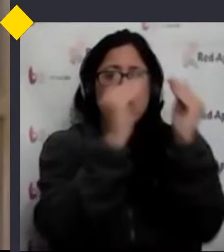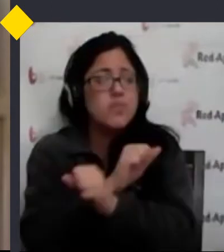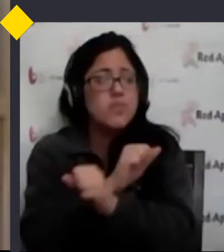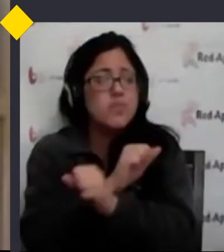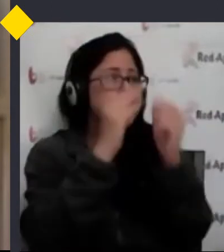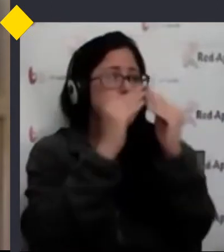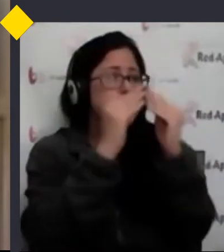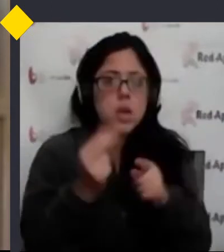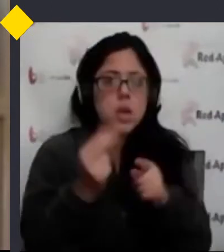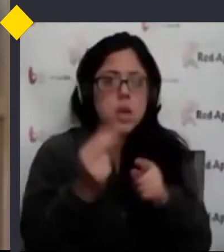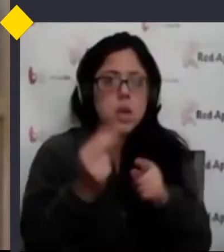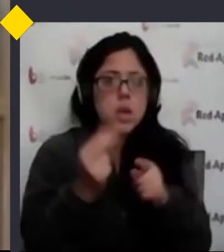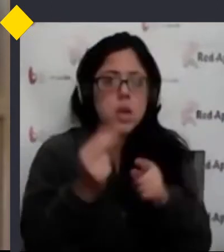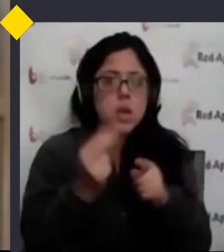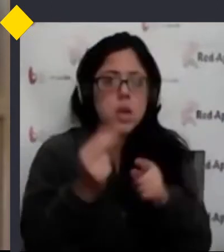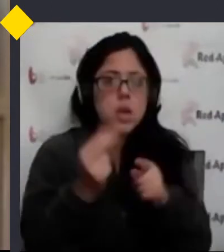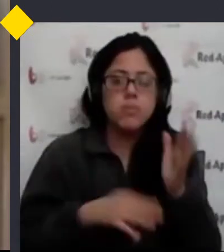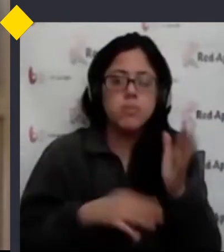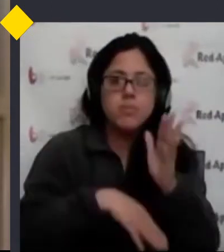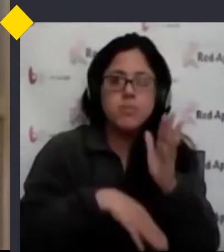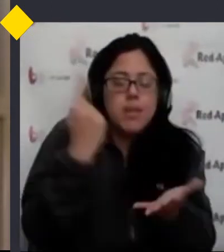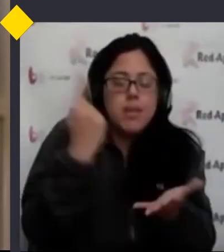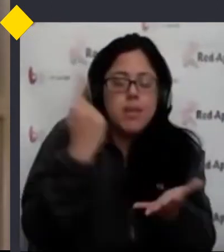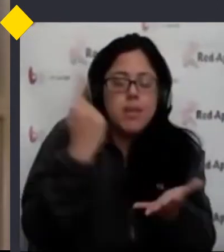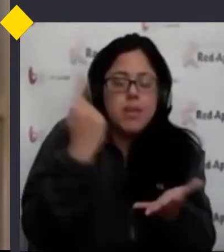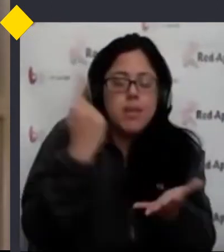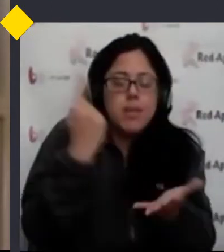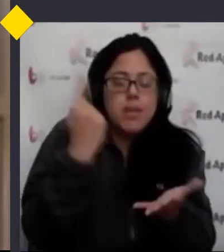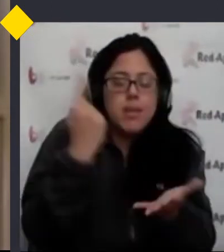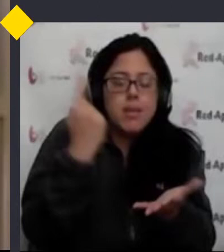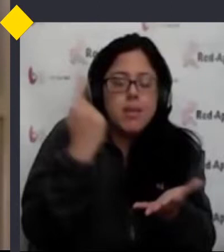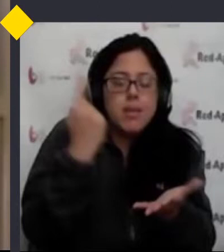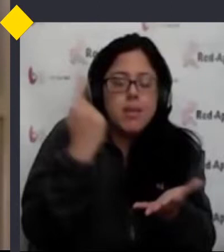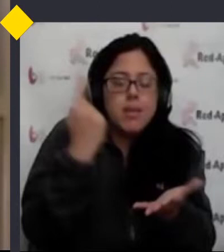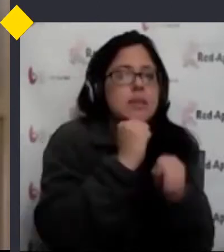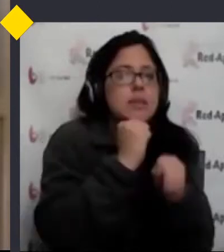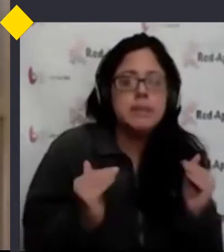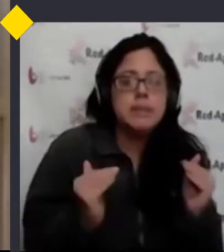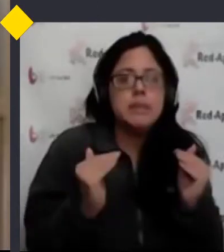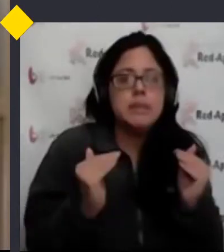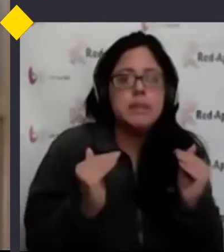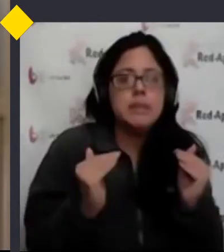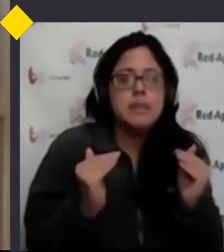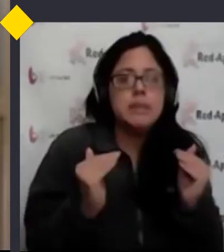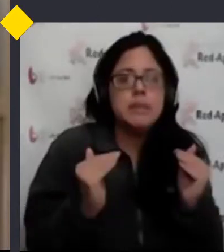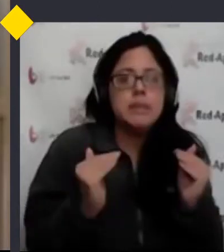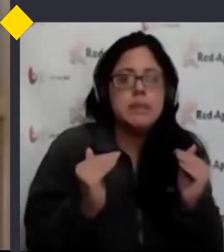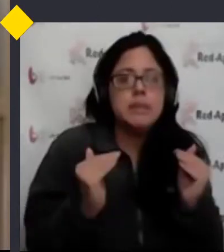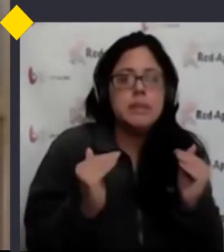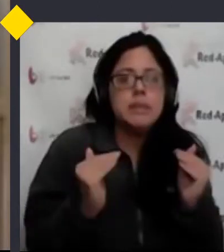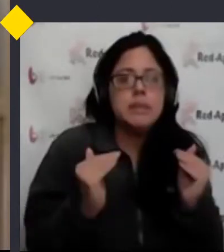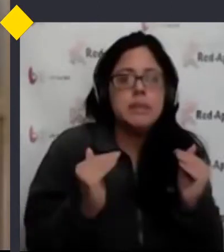íntegro, miles de personas con su sueldo íntegro, porque no son trabajos teletrabajables, porque están protegiendo esas fuentes de empleo